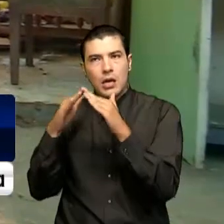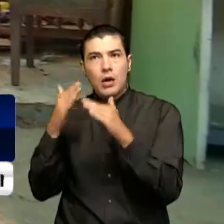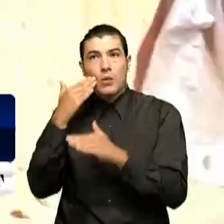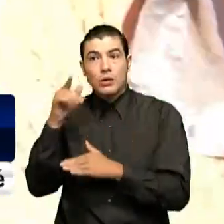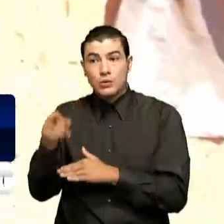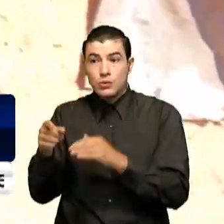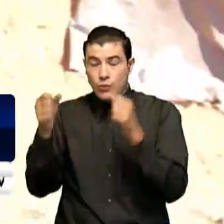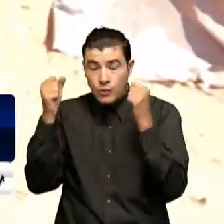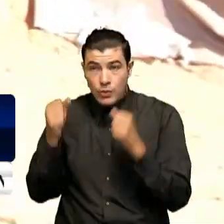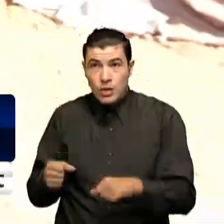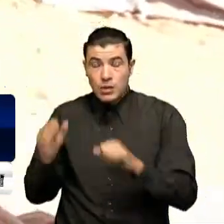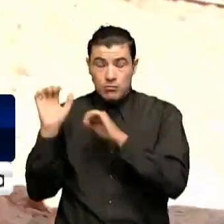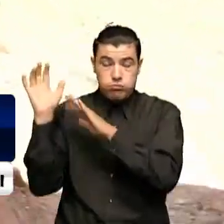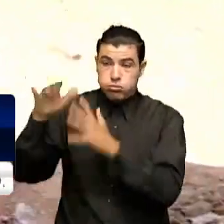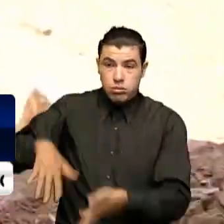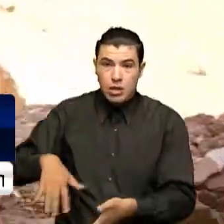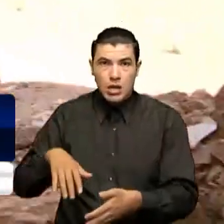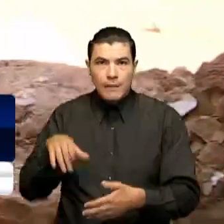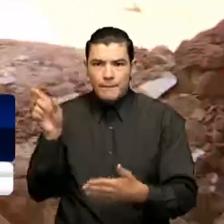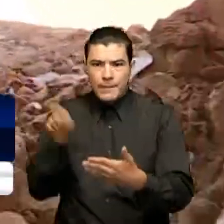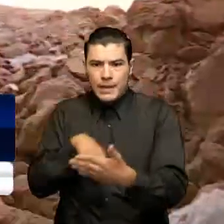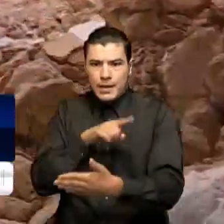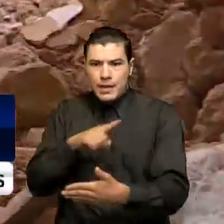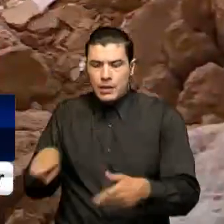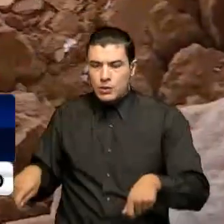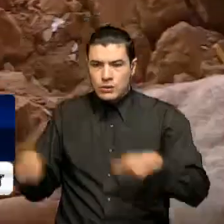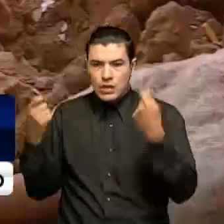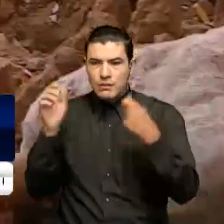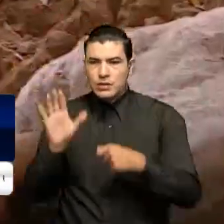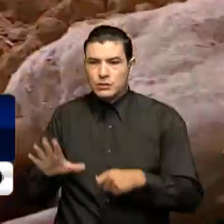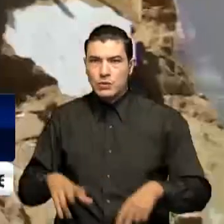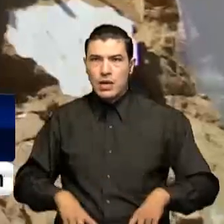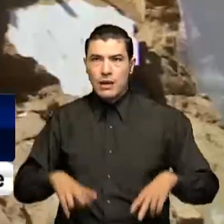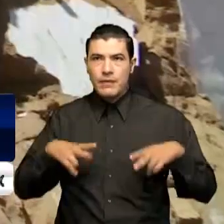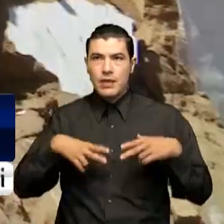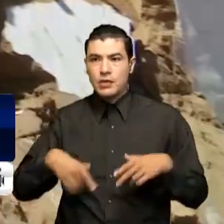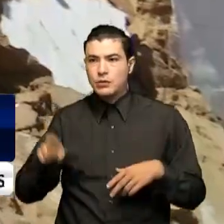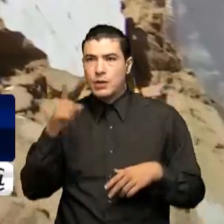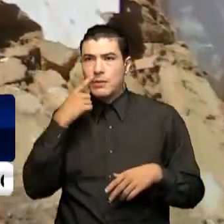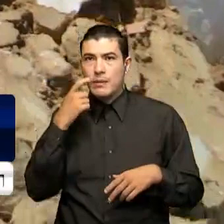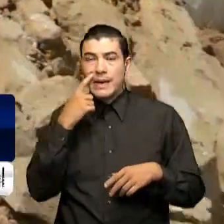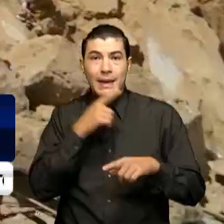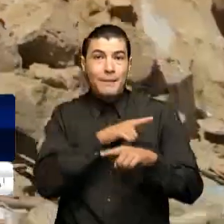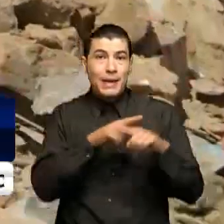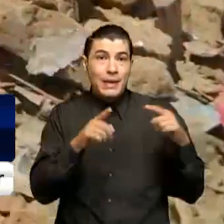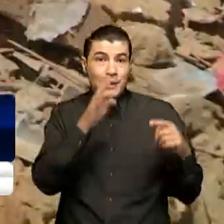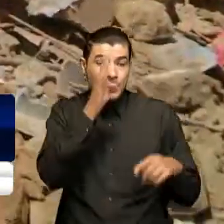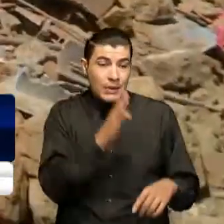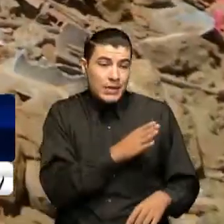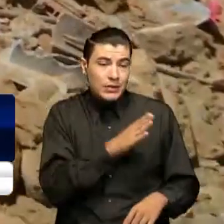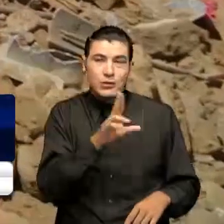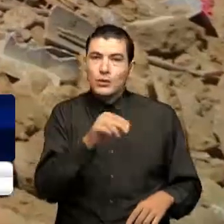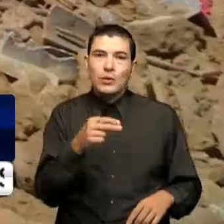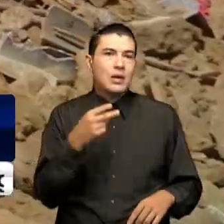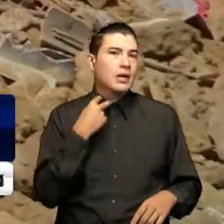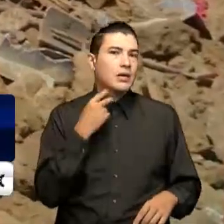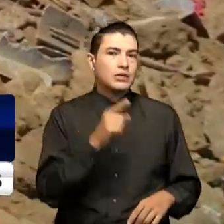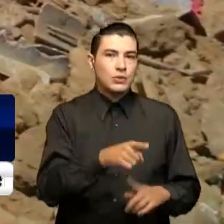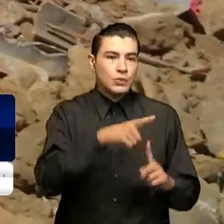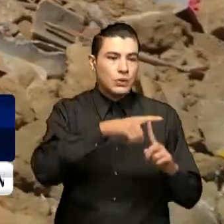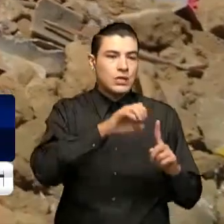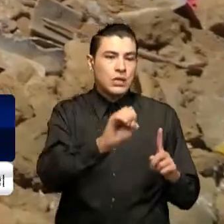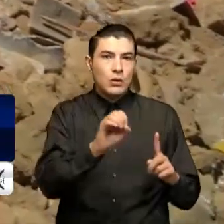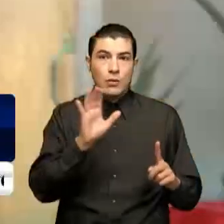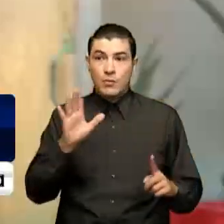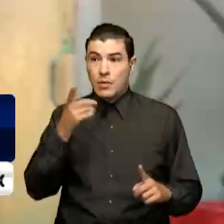ocurrió la tragedia sólo un milagro salvó su vida y la de su padre pero la bendición no alcanzó para su tío mi papá se